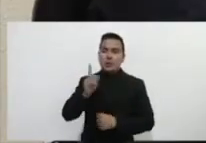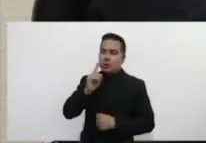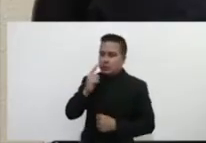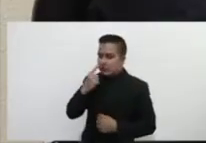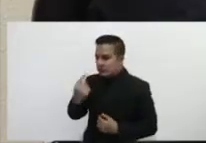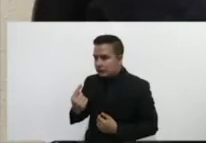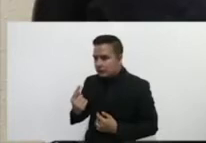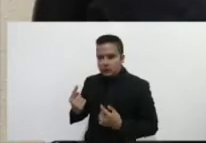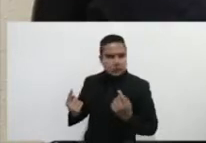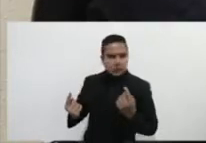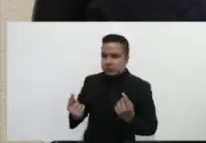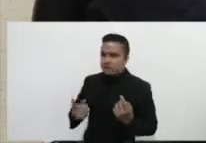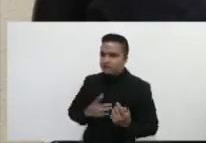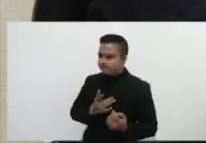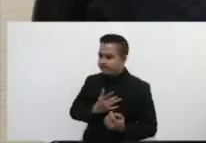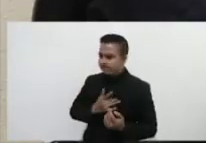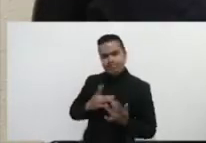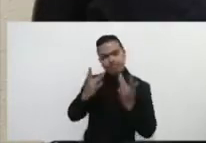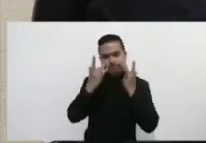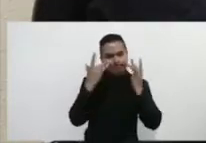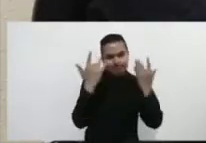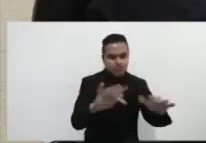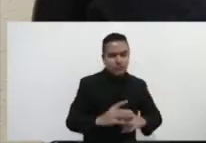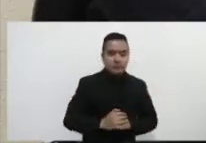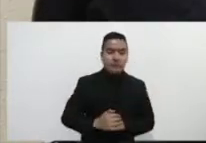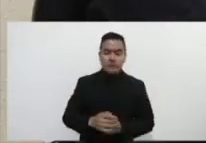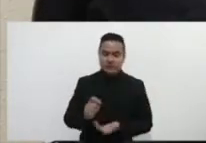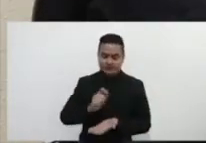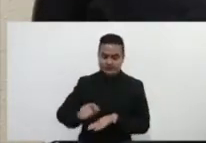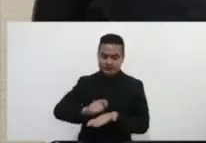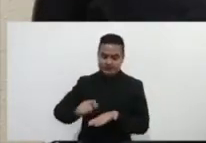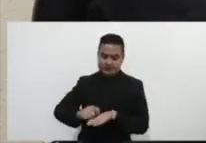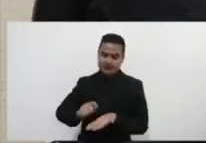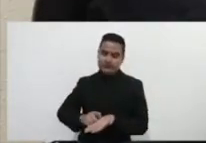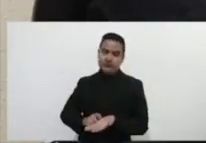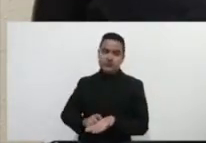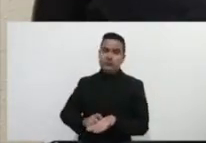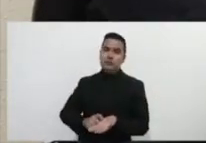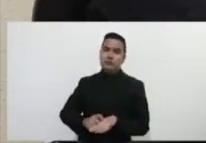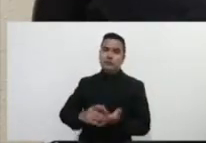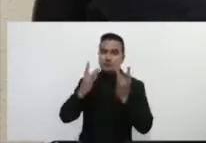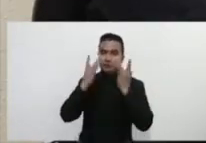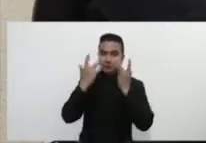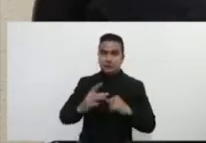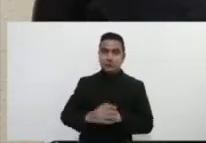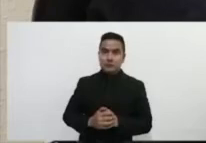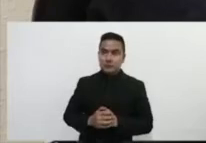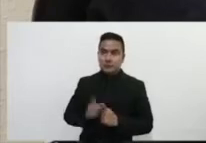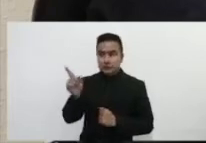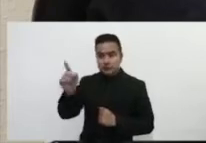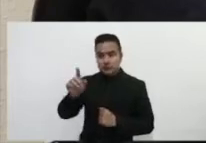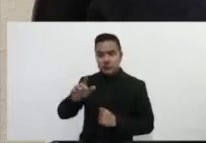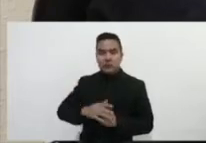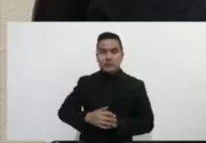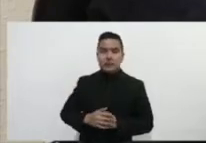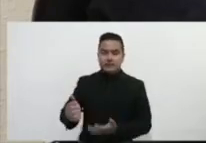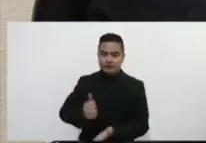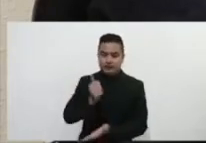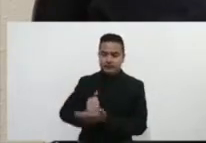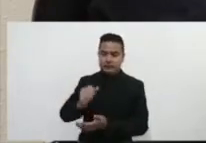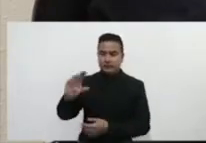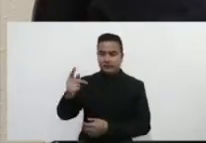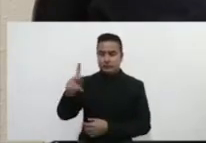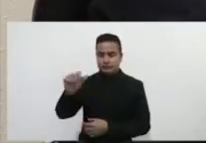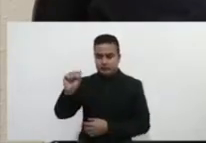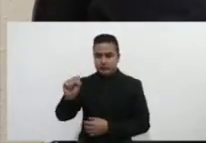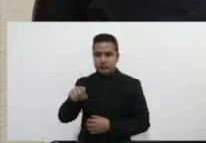presidenta municipal renuncia, presenta obviamente el escrito, y ya el Congreso local de Chiapas le da